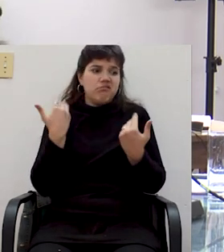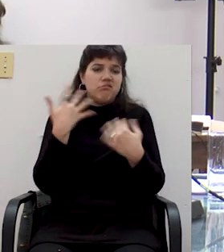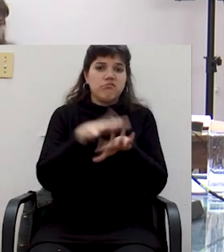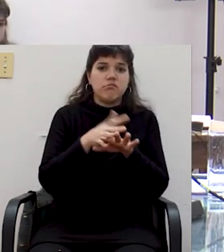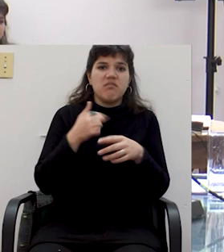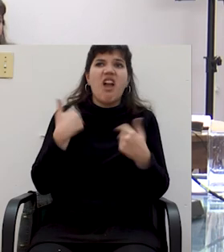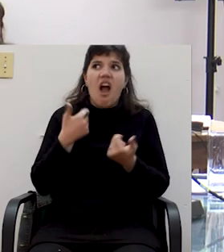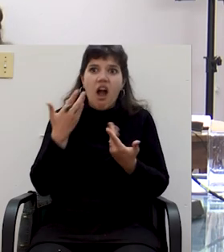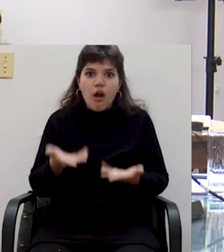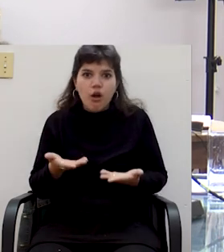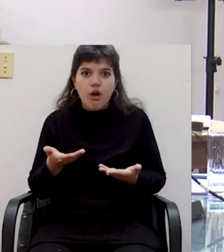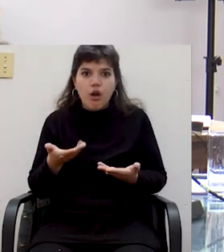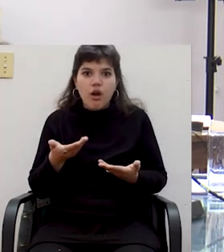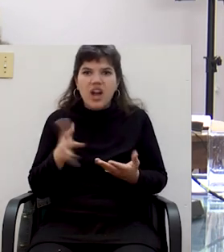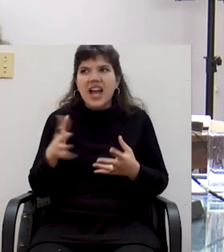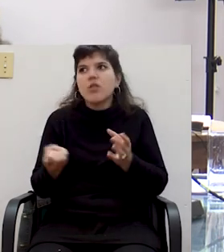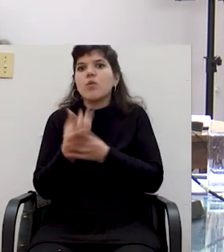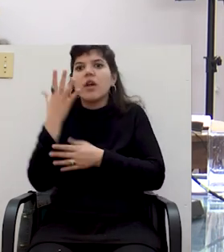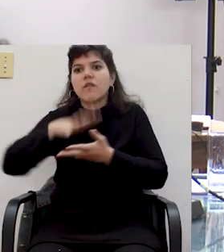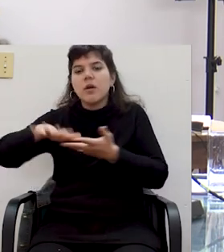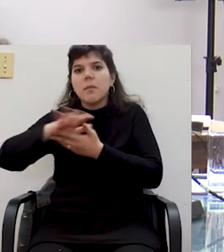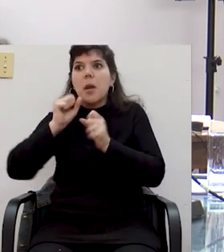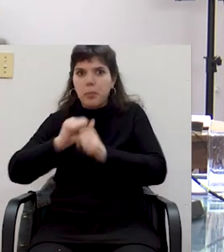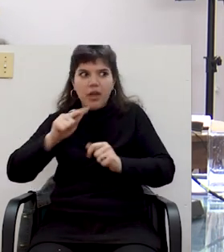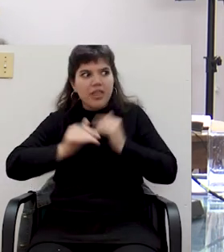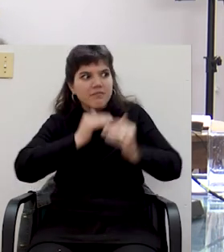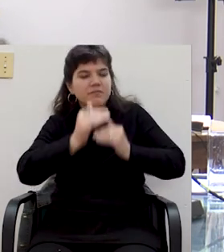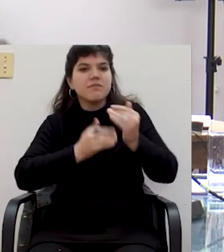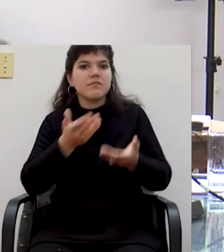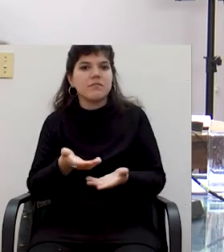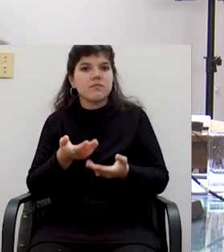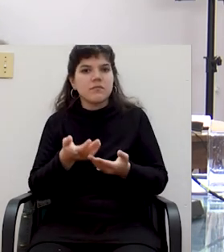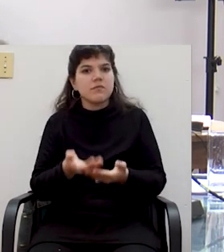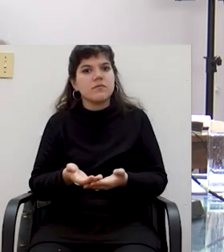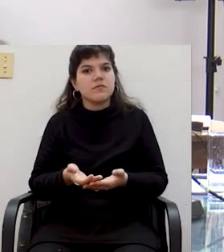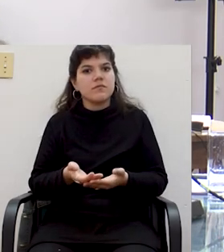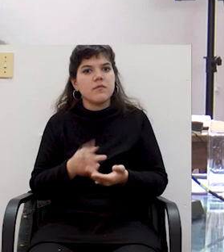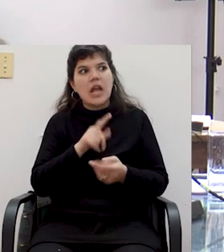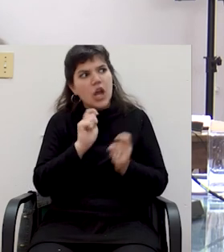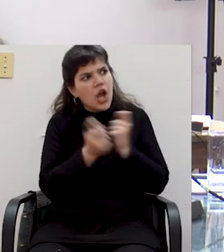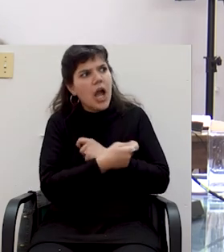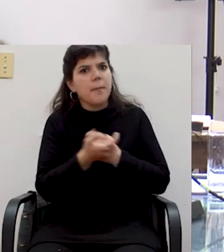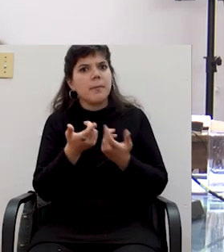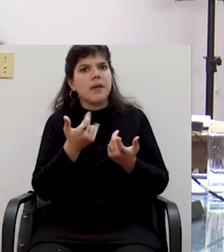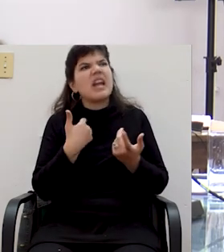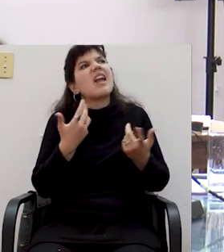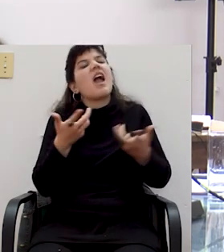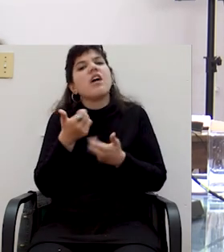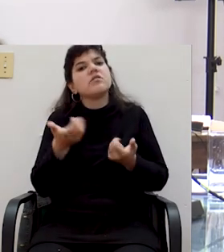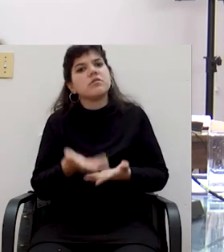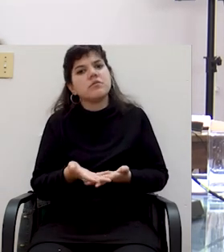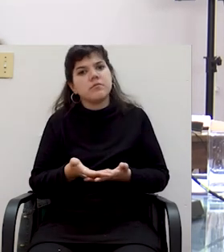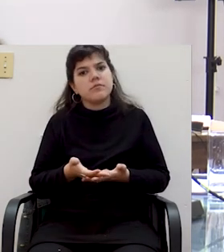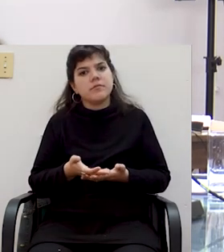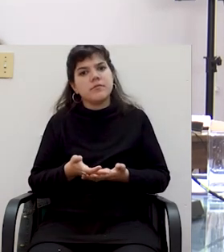¿qué hacemos? ¿Qué espacio generamos para que eso fluya, para que eso circule en la organización, para que se haga algo?